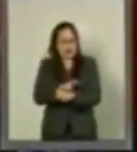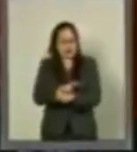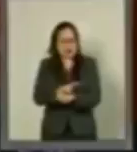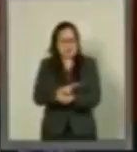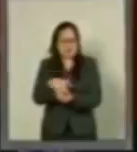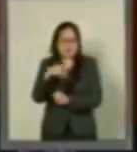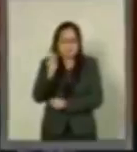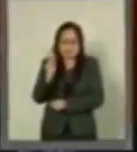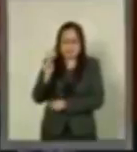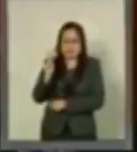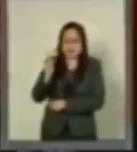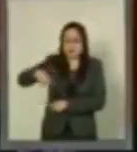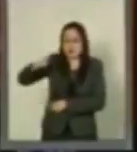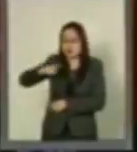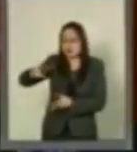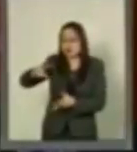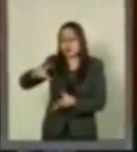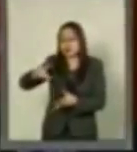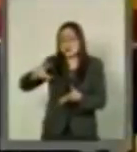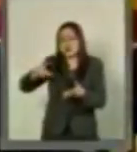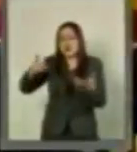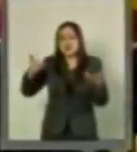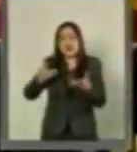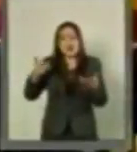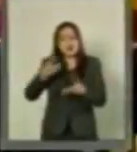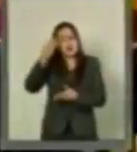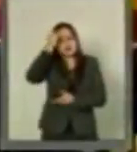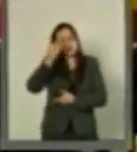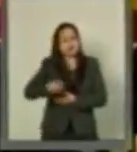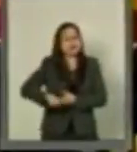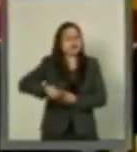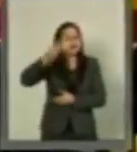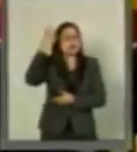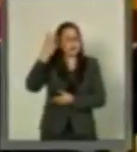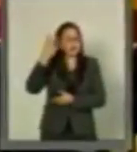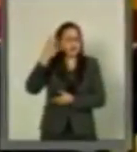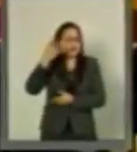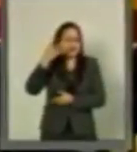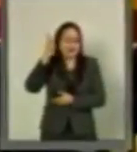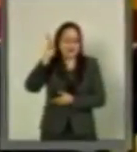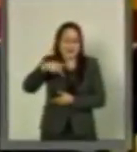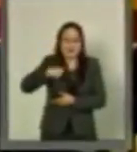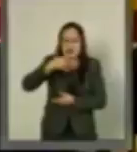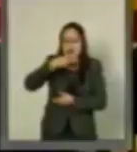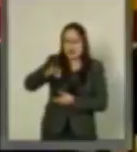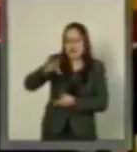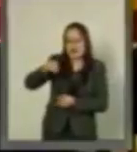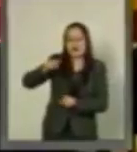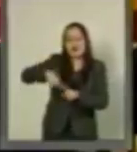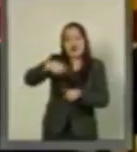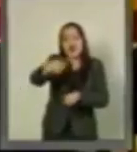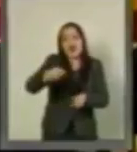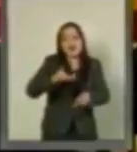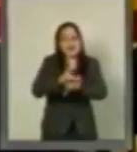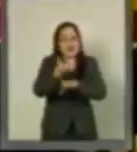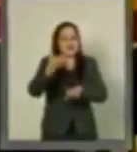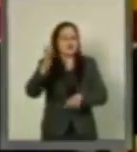Sin embargo, nos pasamos en el olvido, por no decirlo de otra manera, a los congresos estatales.